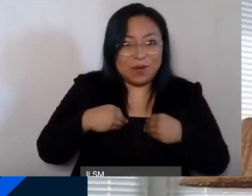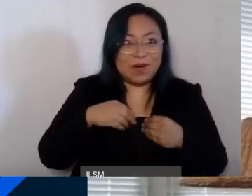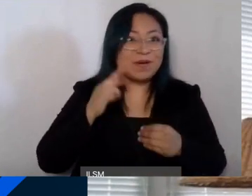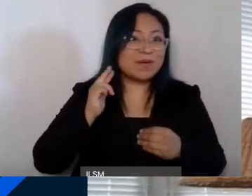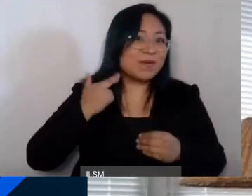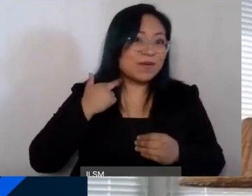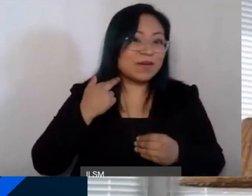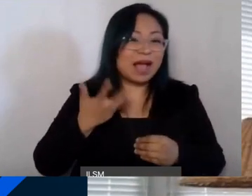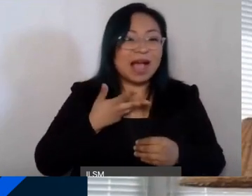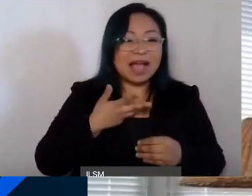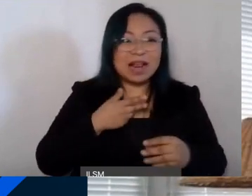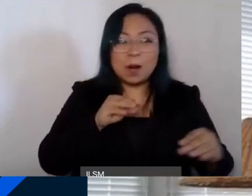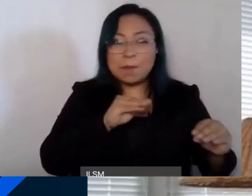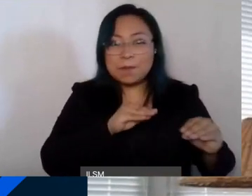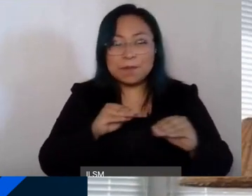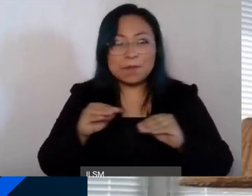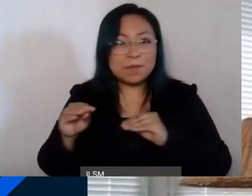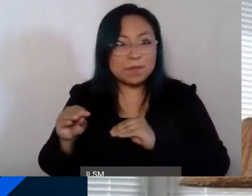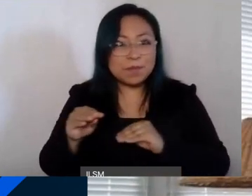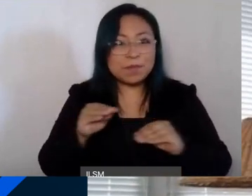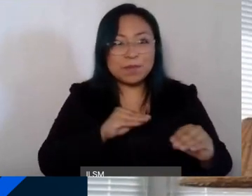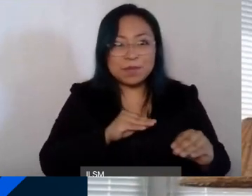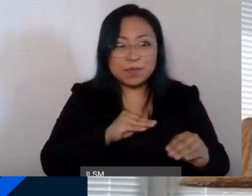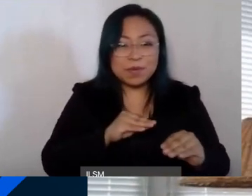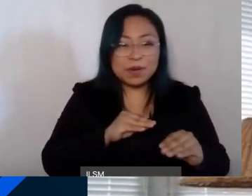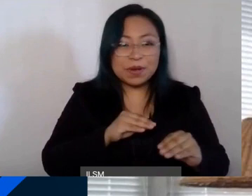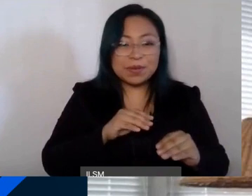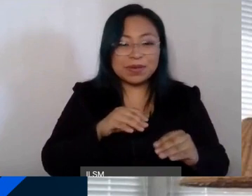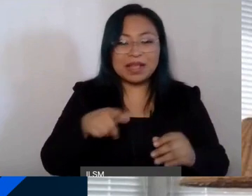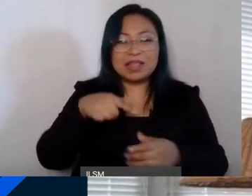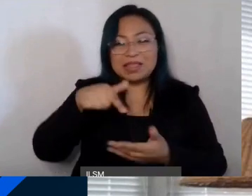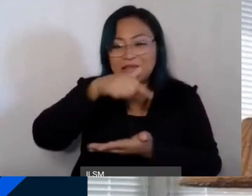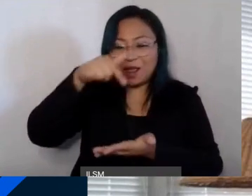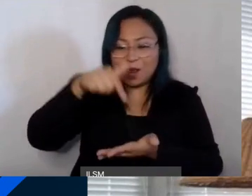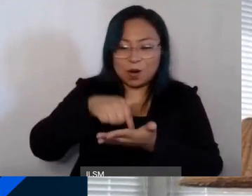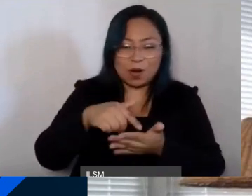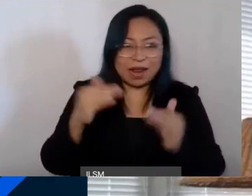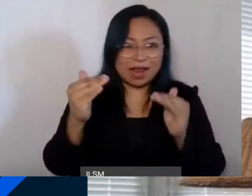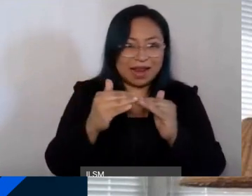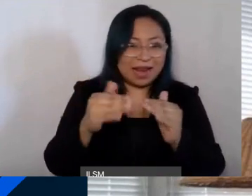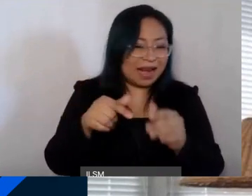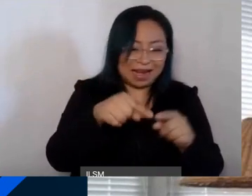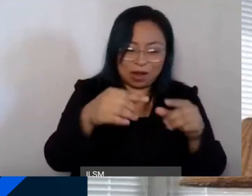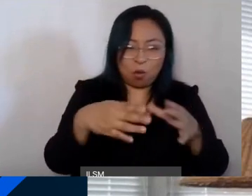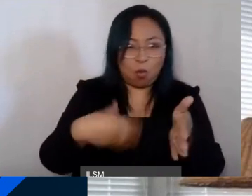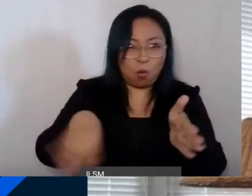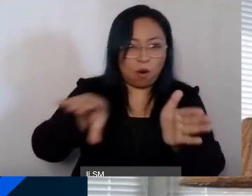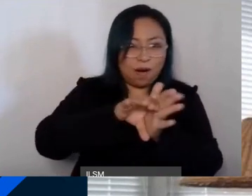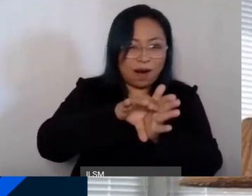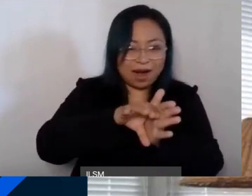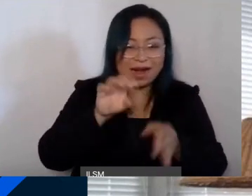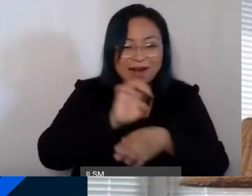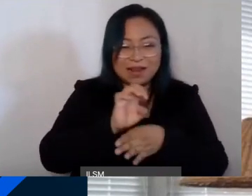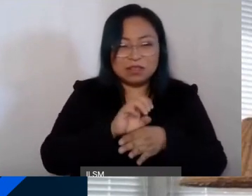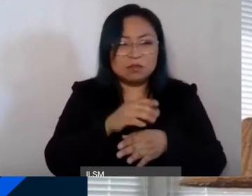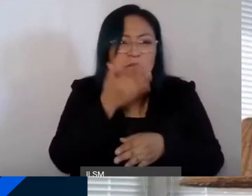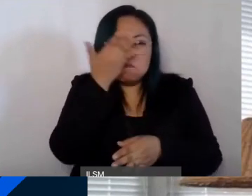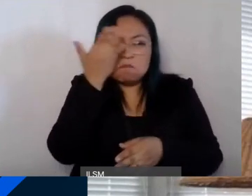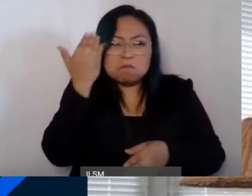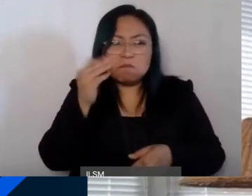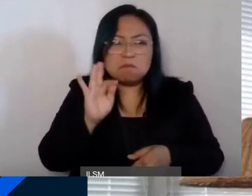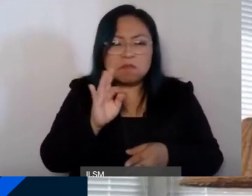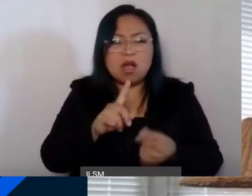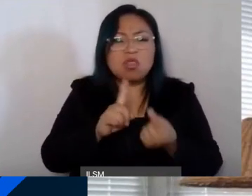se está moviendo de manera aleatoria por toda la habitación o sea no se sabe por dónde va a ir